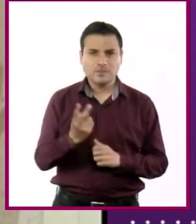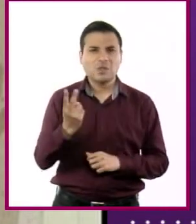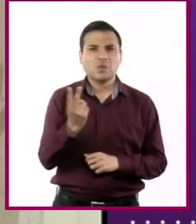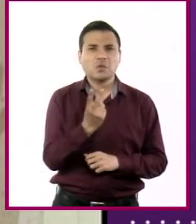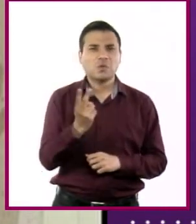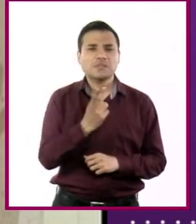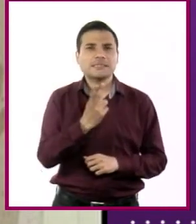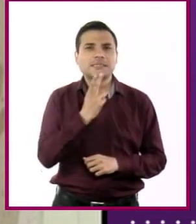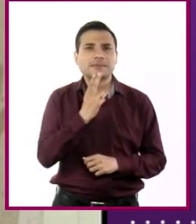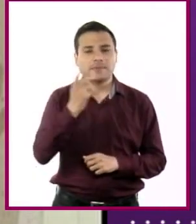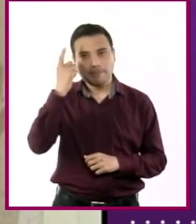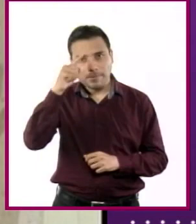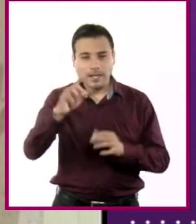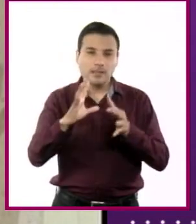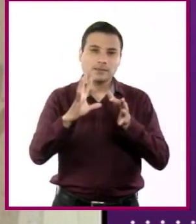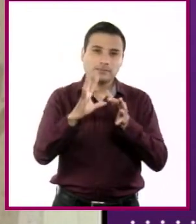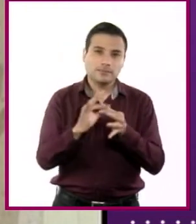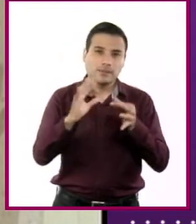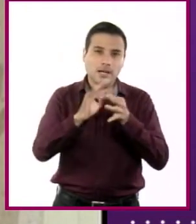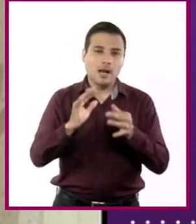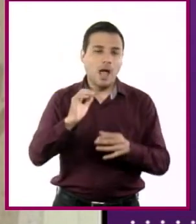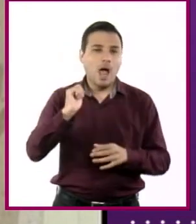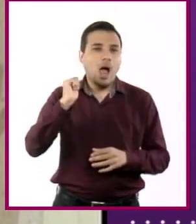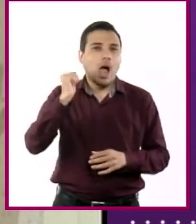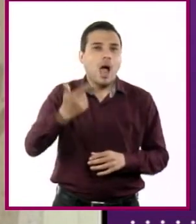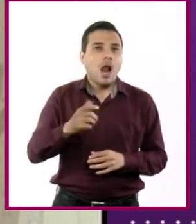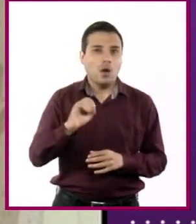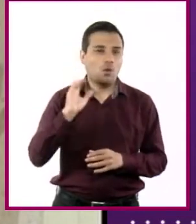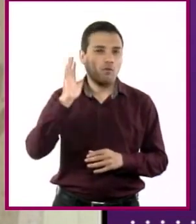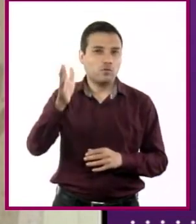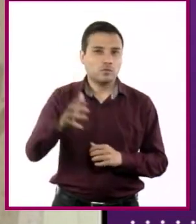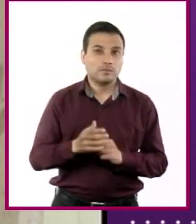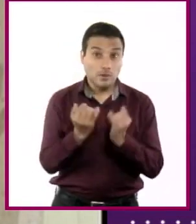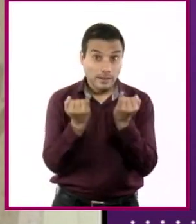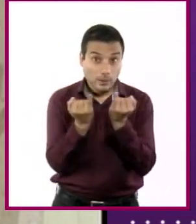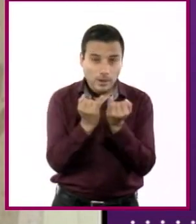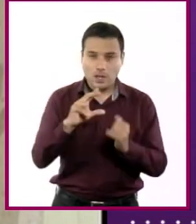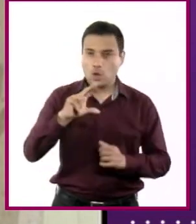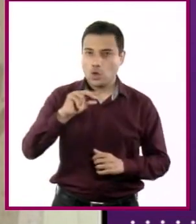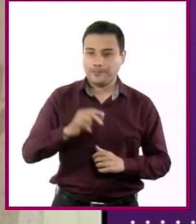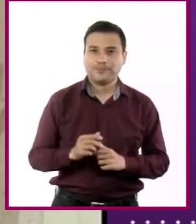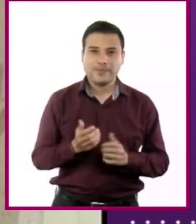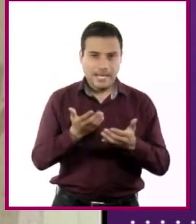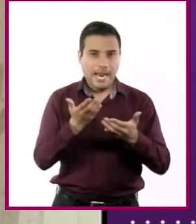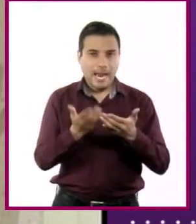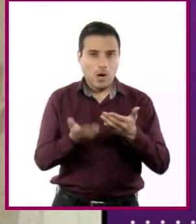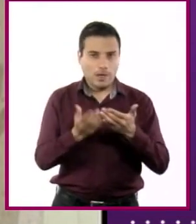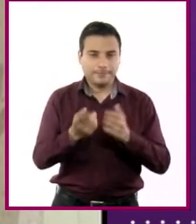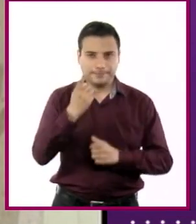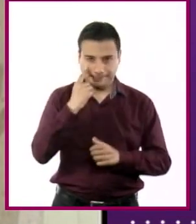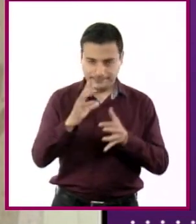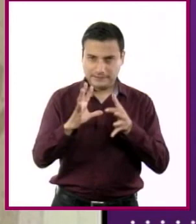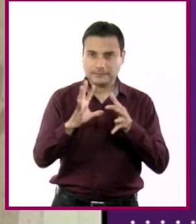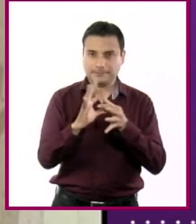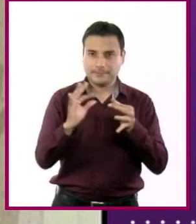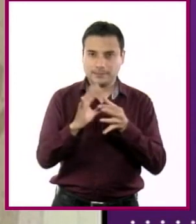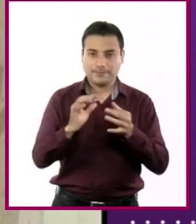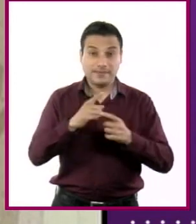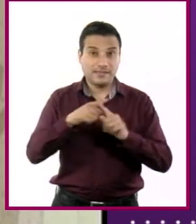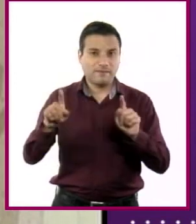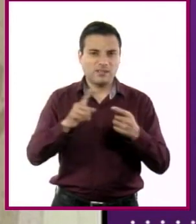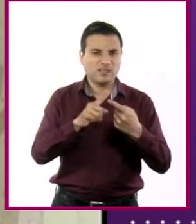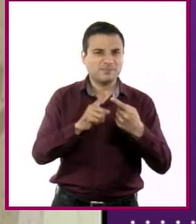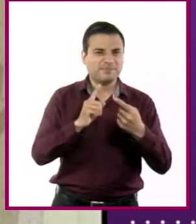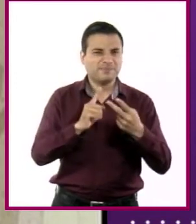indicar eventos o acciones futuras, no se utilizan para lo mismo. El día de hoy aprenderemos la diferencia entre uno